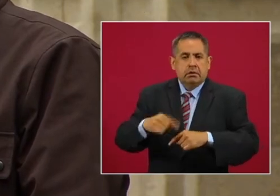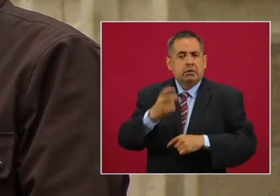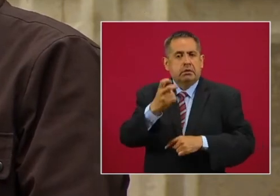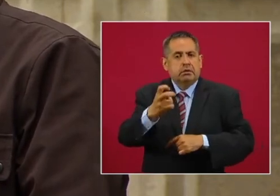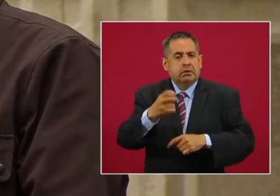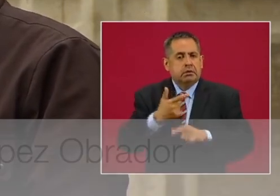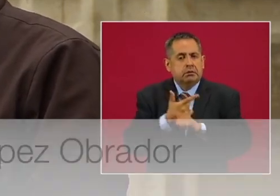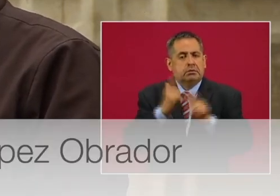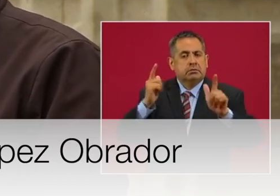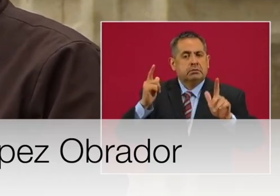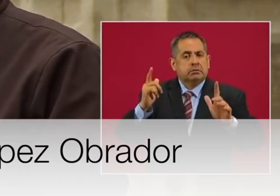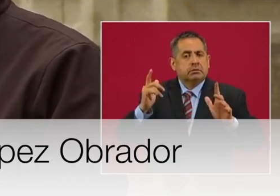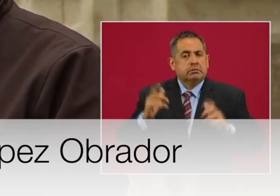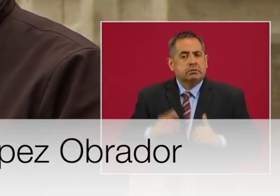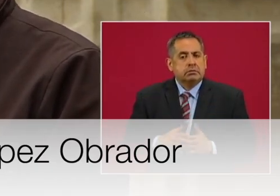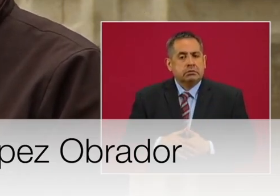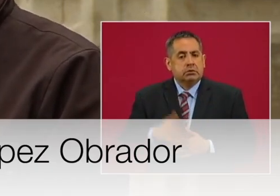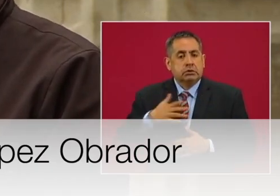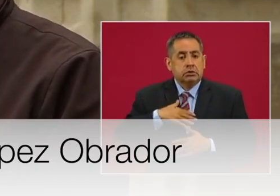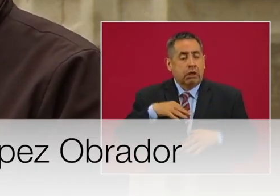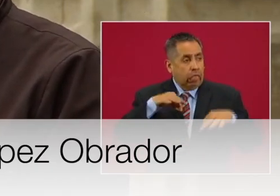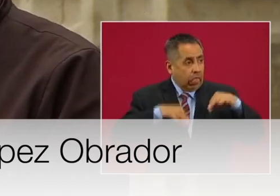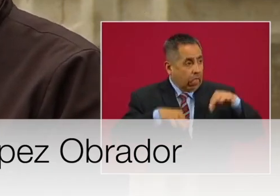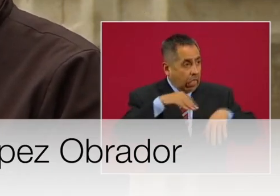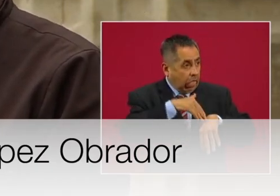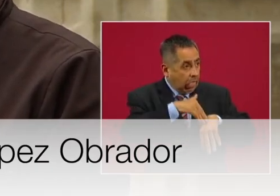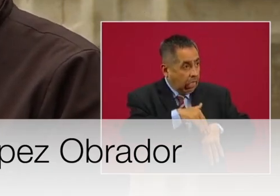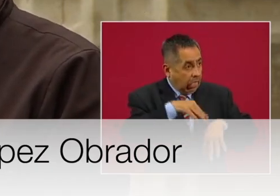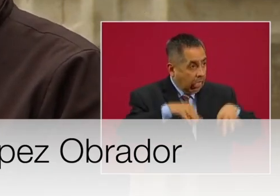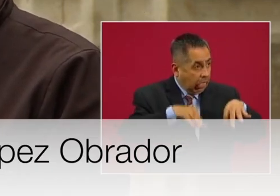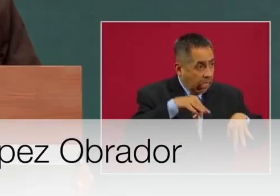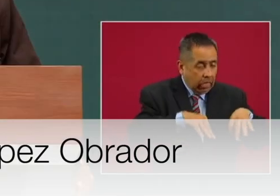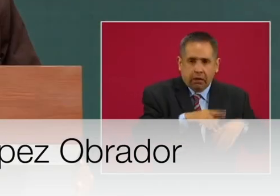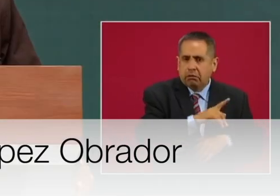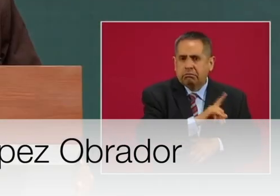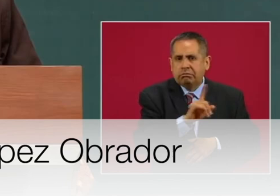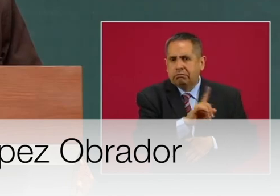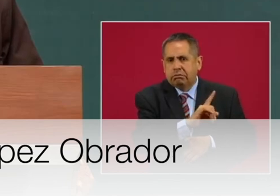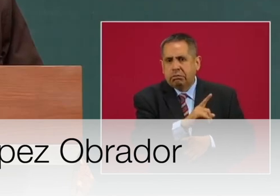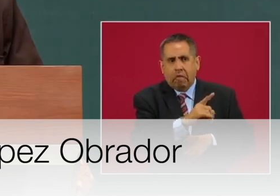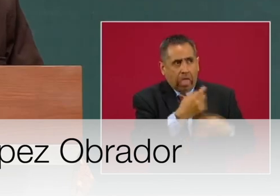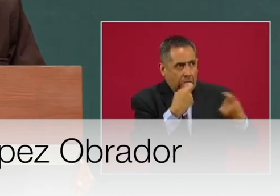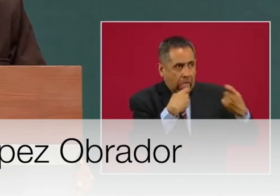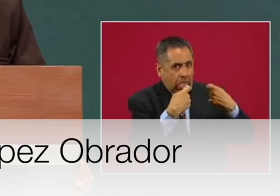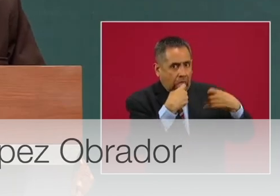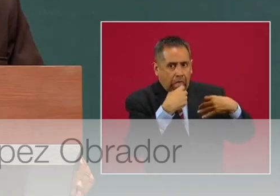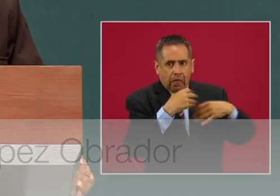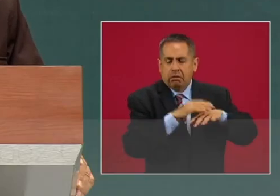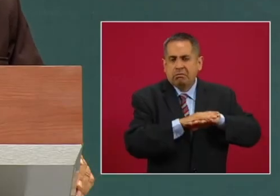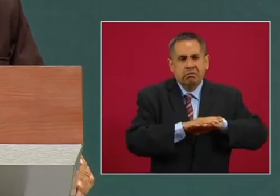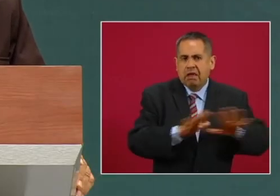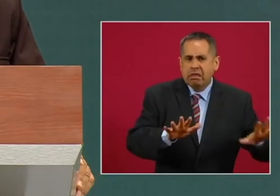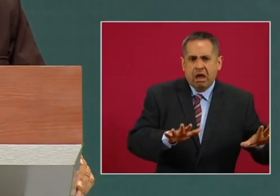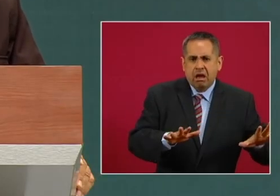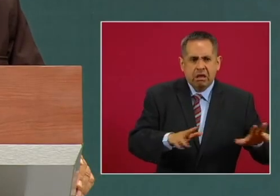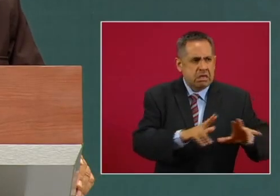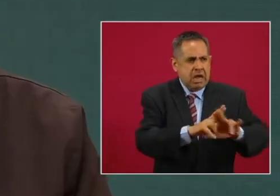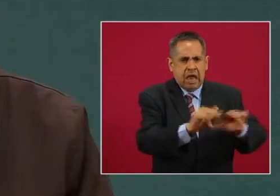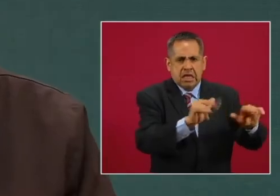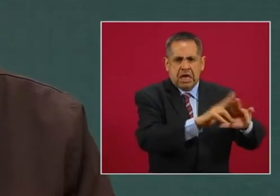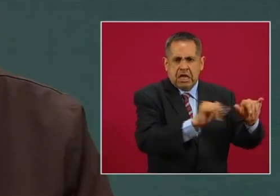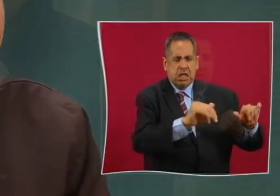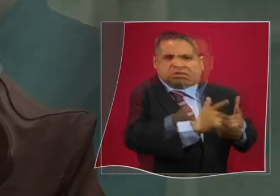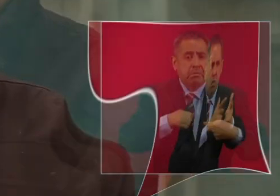no soy un títere un pelele d ningún